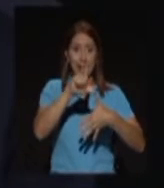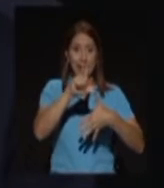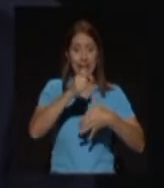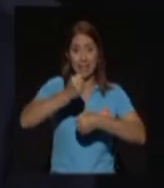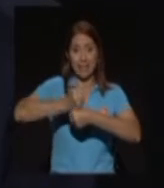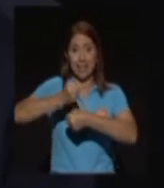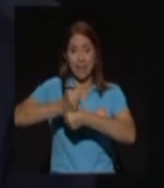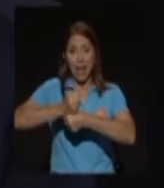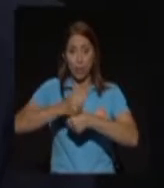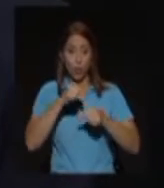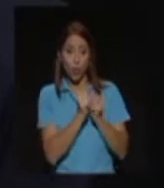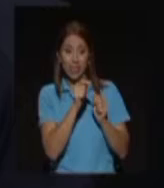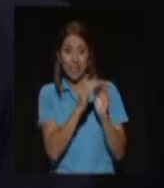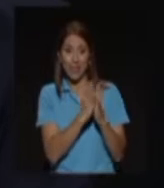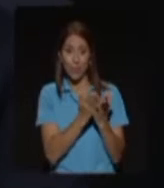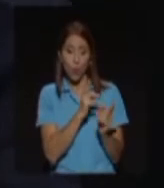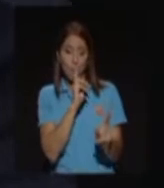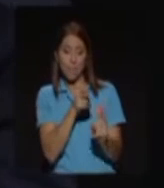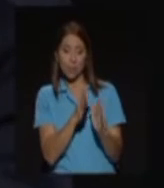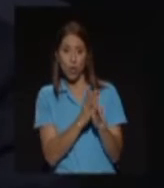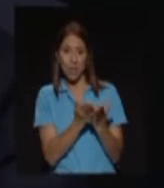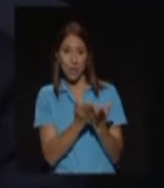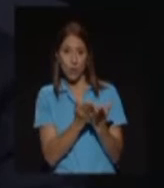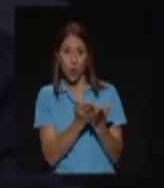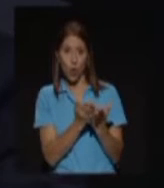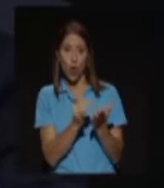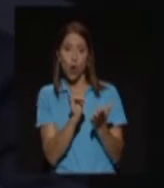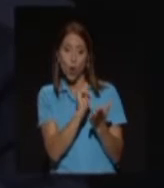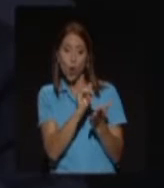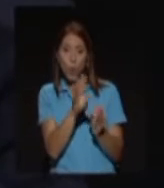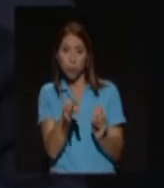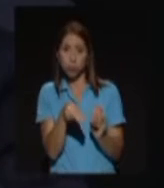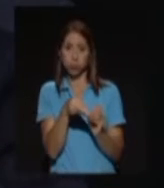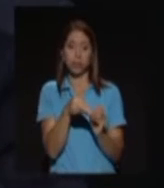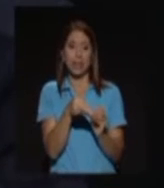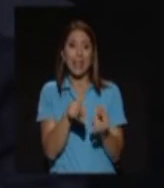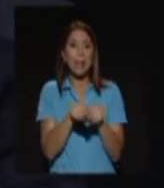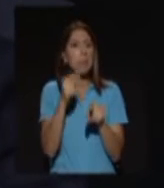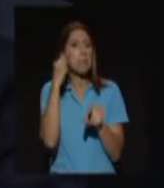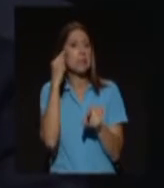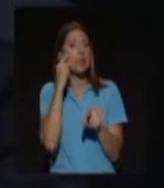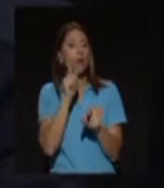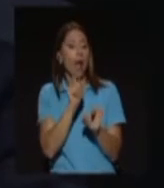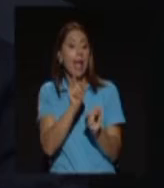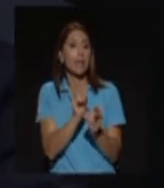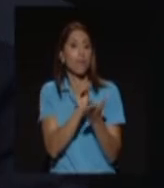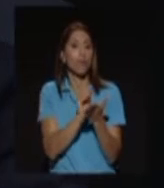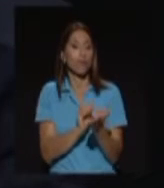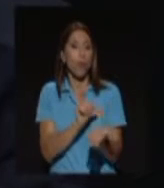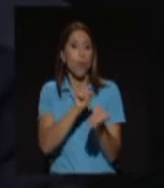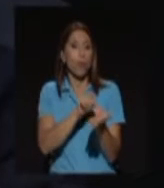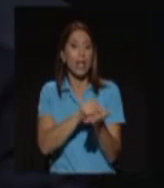en publicar también en el mismo libro, como parte constituyente del mismo libro, una conferencia que él dio